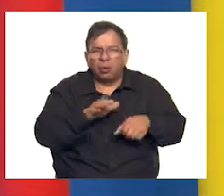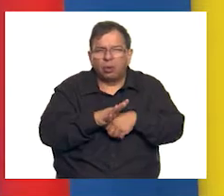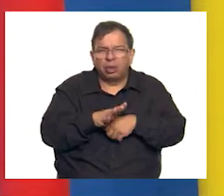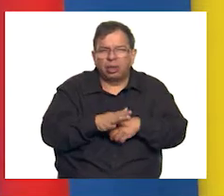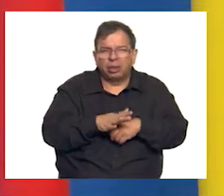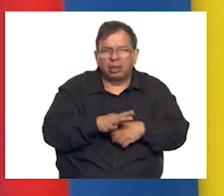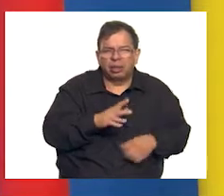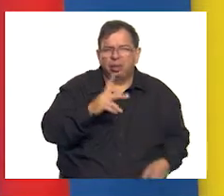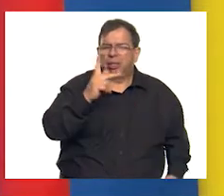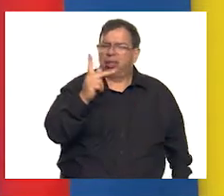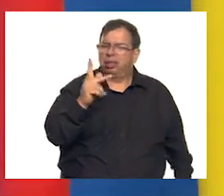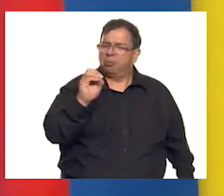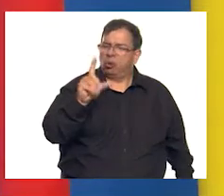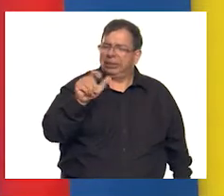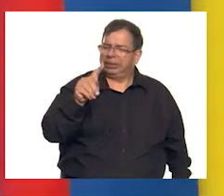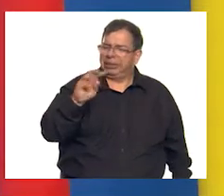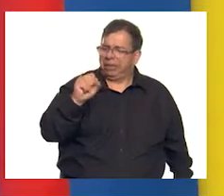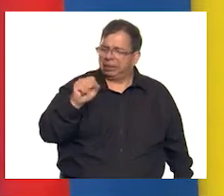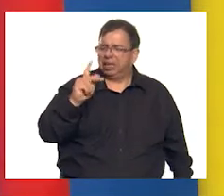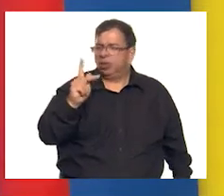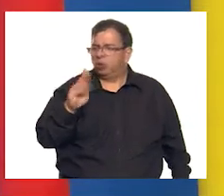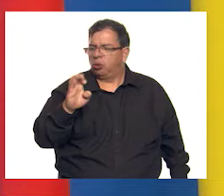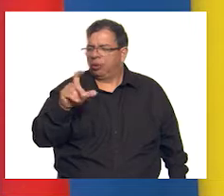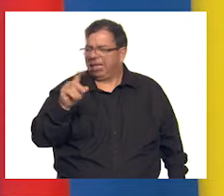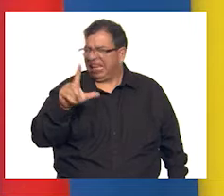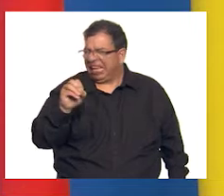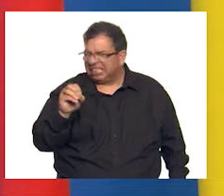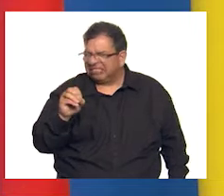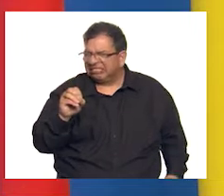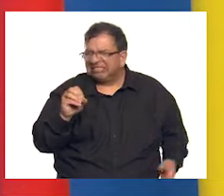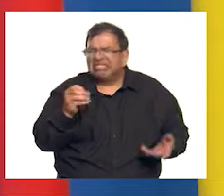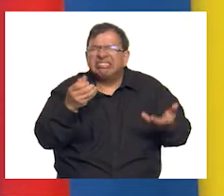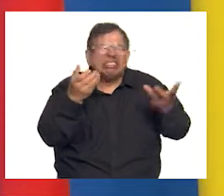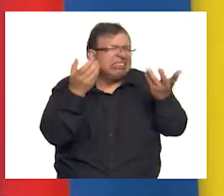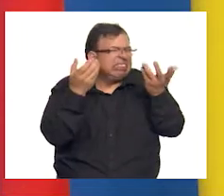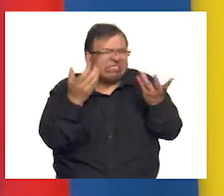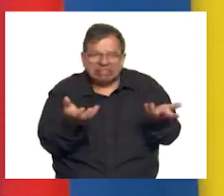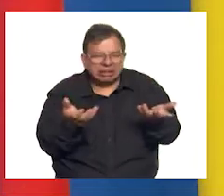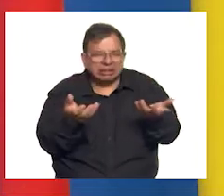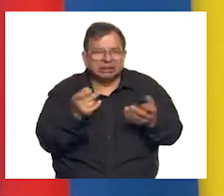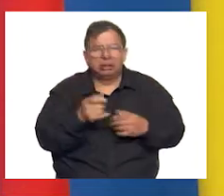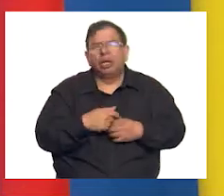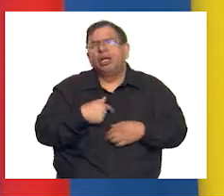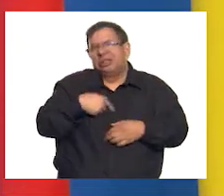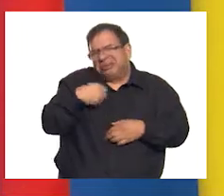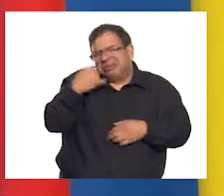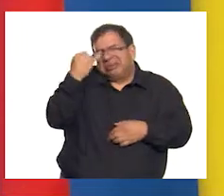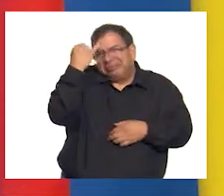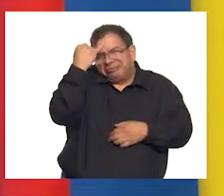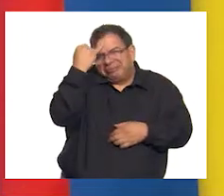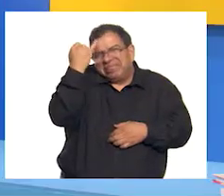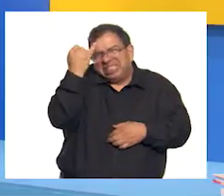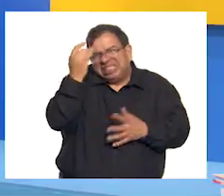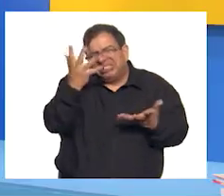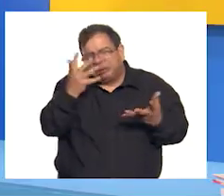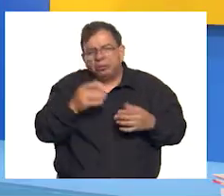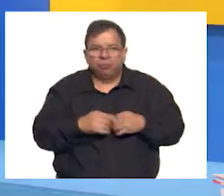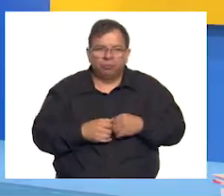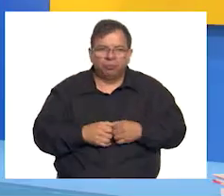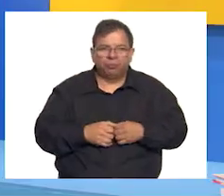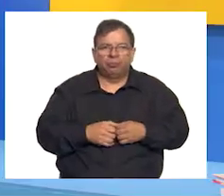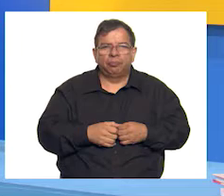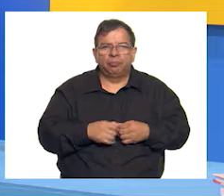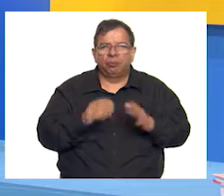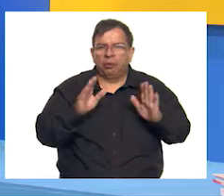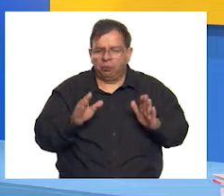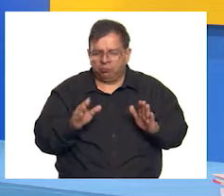de políticas públicas para reconocer pues qué implican, aunque creo que tengo una idea ahí medio vaga. Pues te